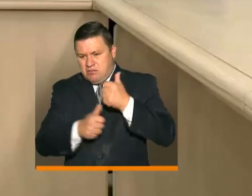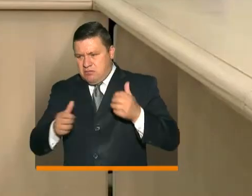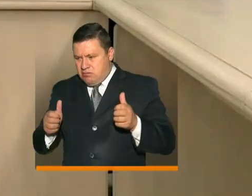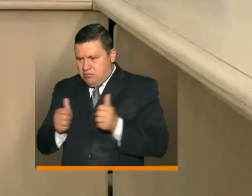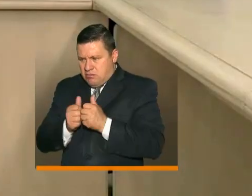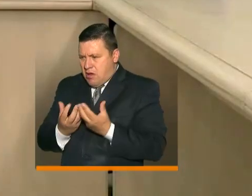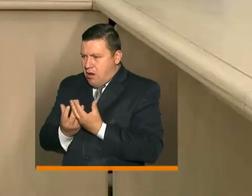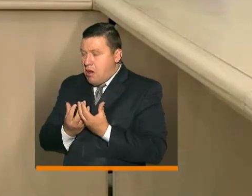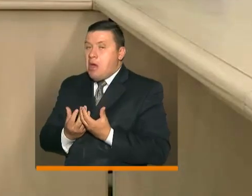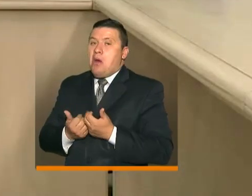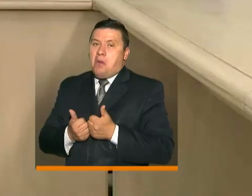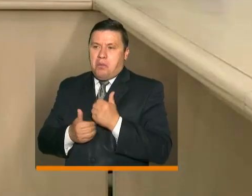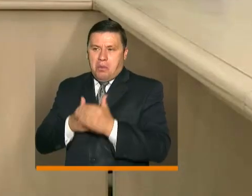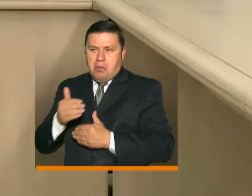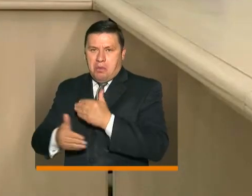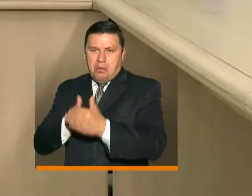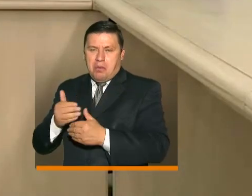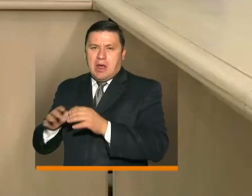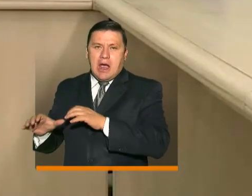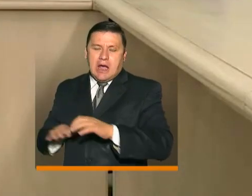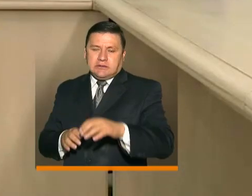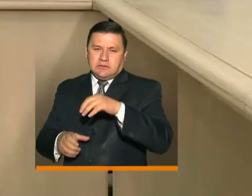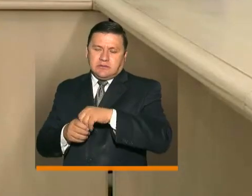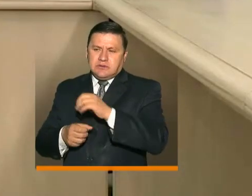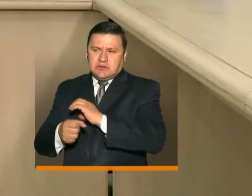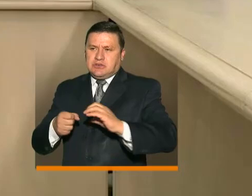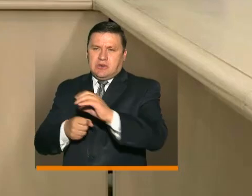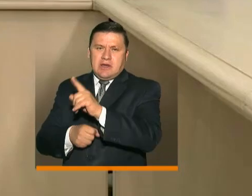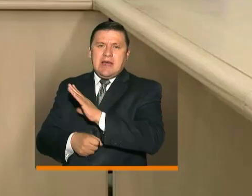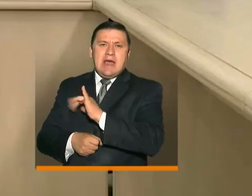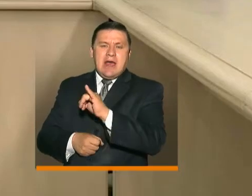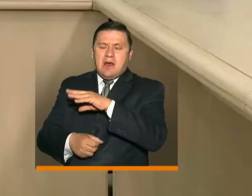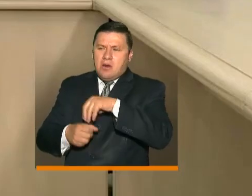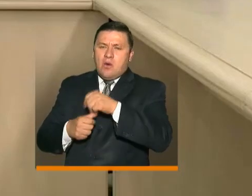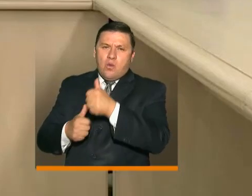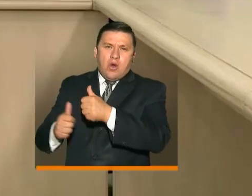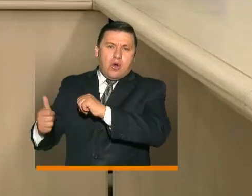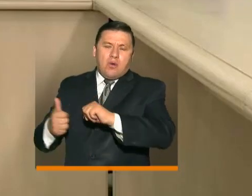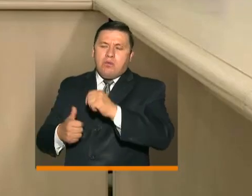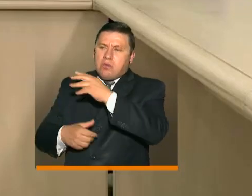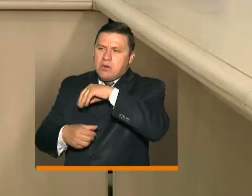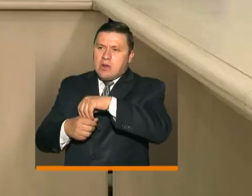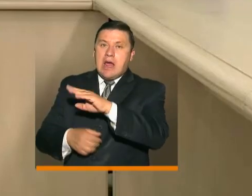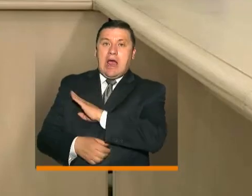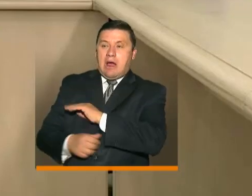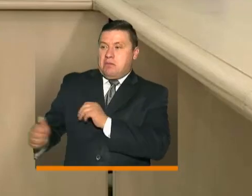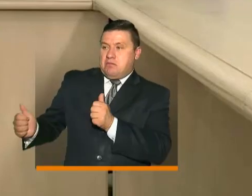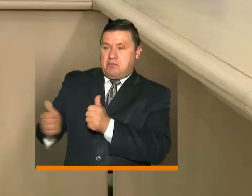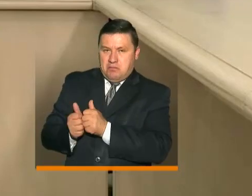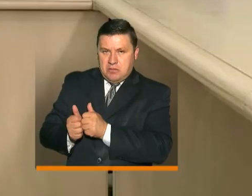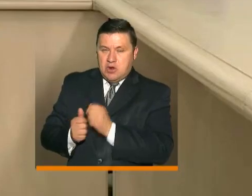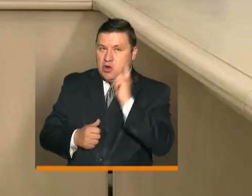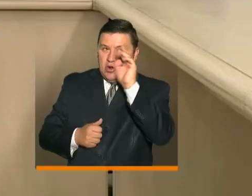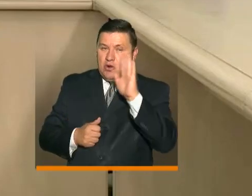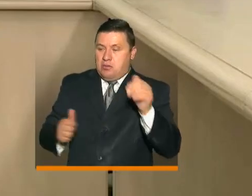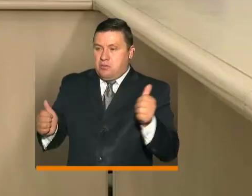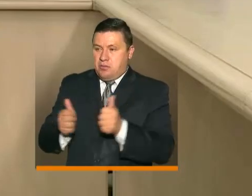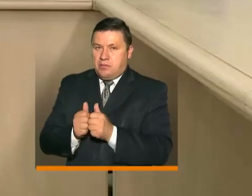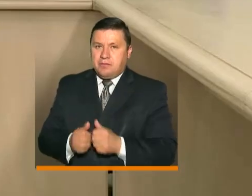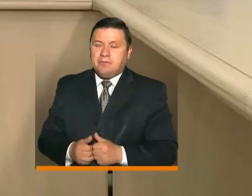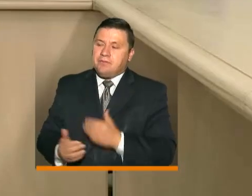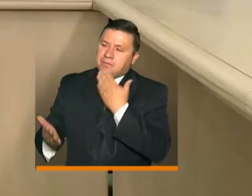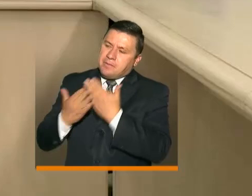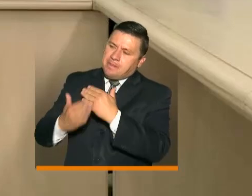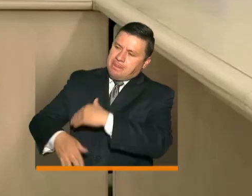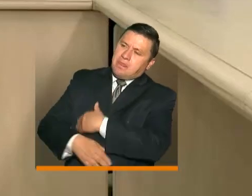esto ya estamos muy adelantados en las acciones de la ciudad y con el concurso de nuestro alcalde y nuestra gobernadora.